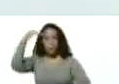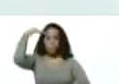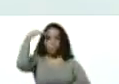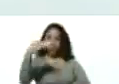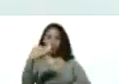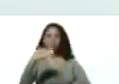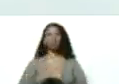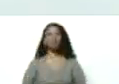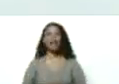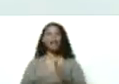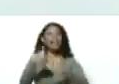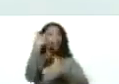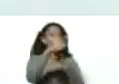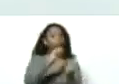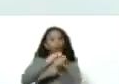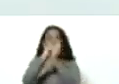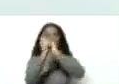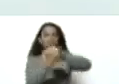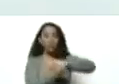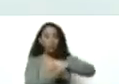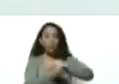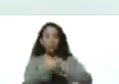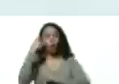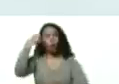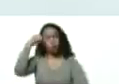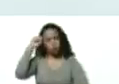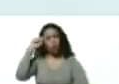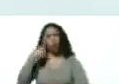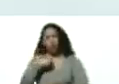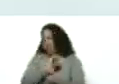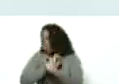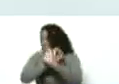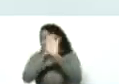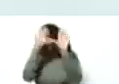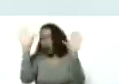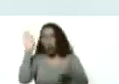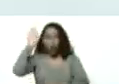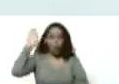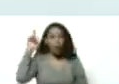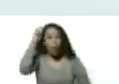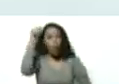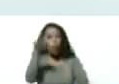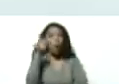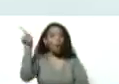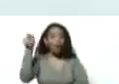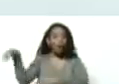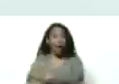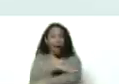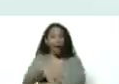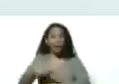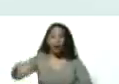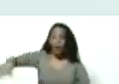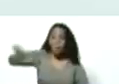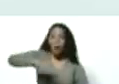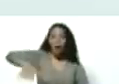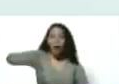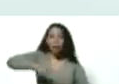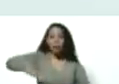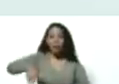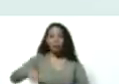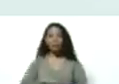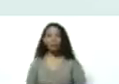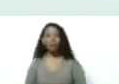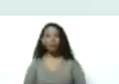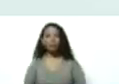Y luego se convirtió, lo recuerdo clarito, en el juramento del pueblo en las calles, en las plazas, en las avenidas.